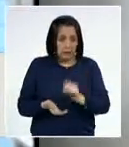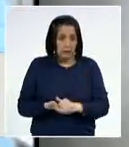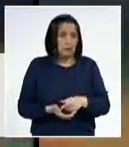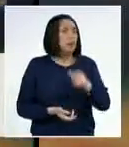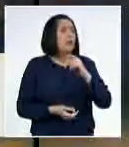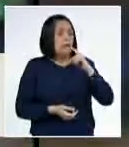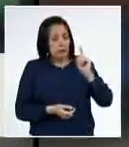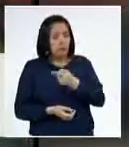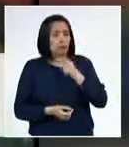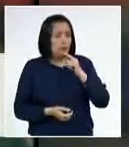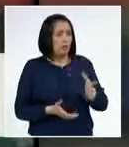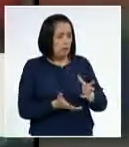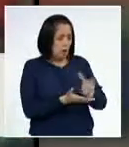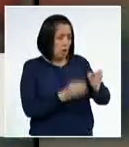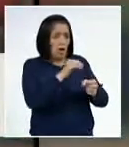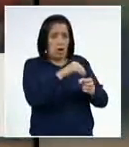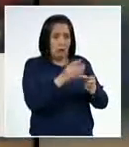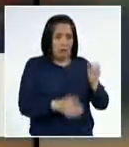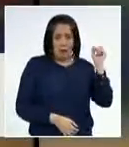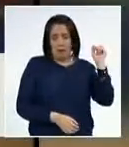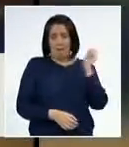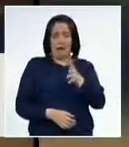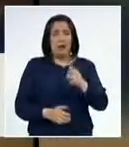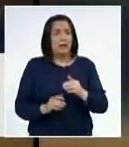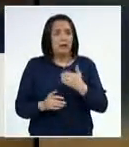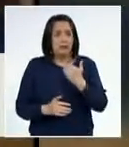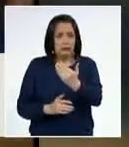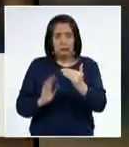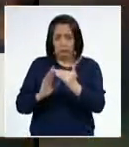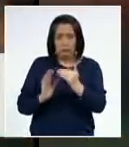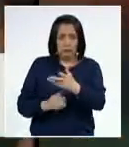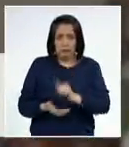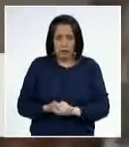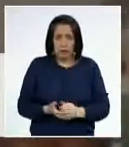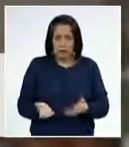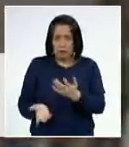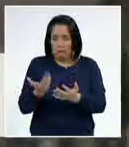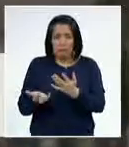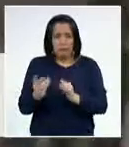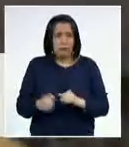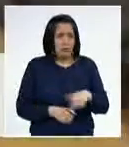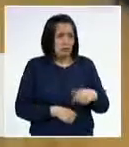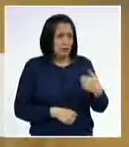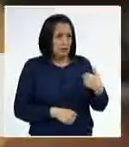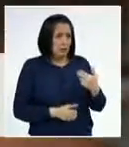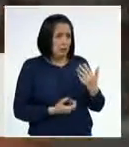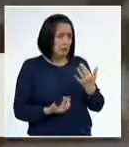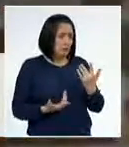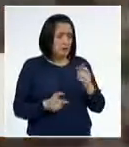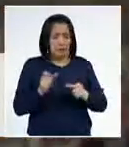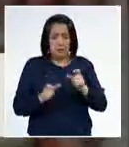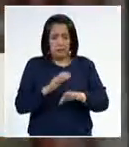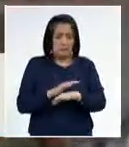extorsionadores arrojaron una bomba casera en el frontis de su vivienda, que generó un incendio. Han esperado que se mueva la gente en una